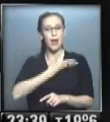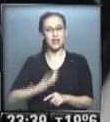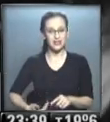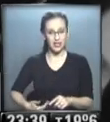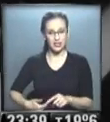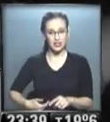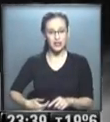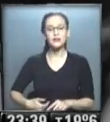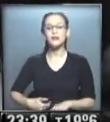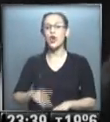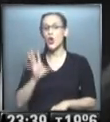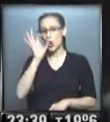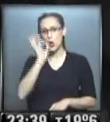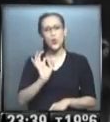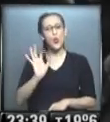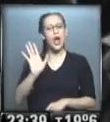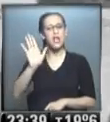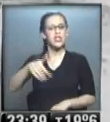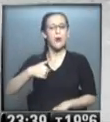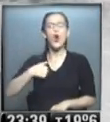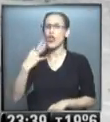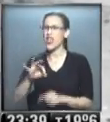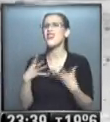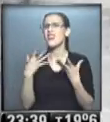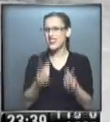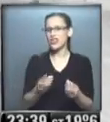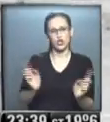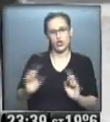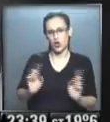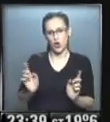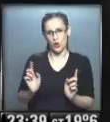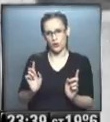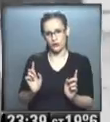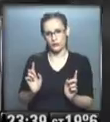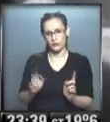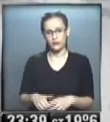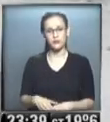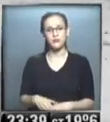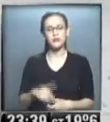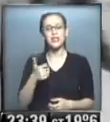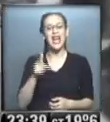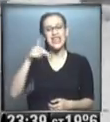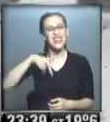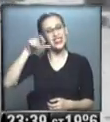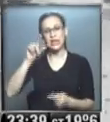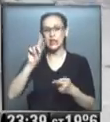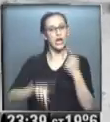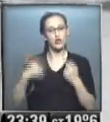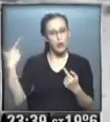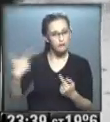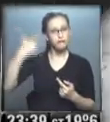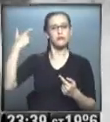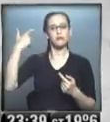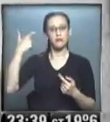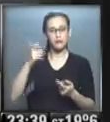defenderse, él no quería que el pueblo se inmolara, y creo que prefirió él entregar su vida como lo hizo,